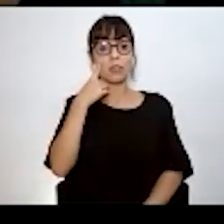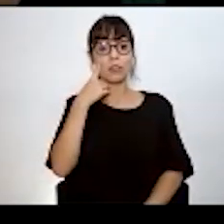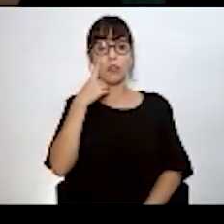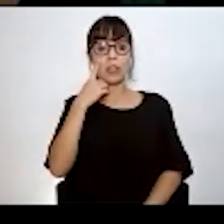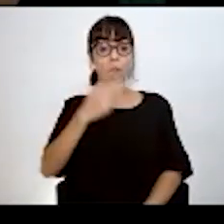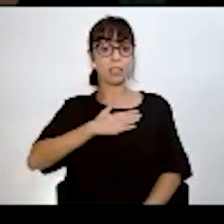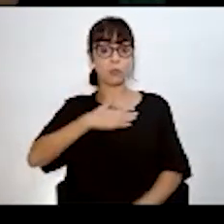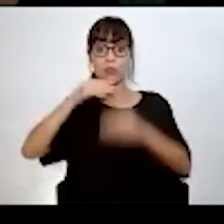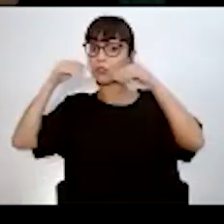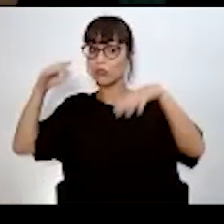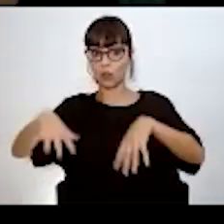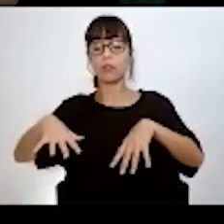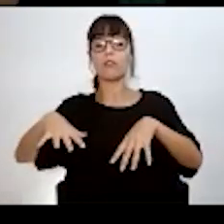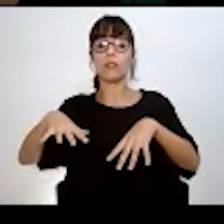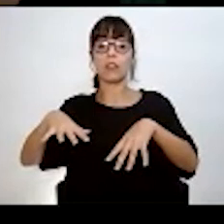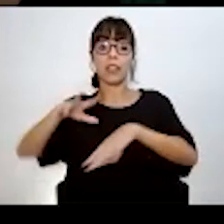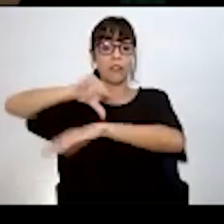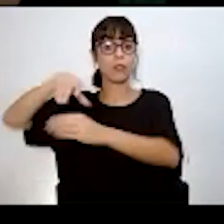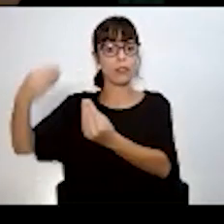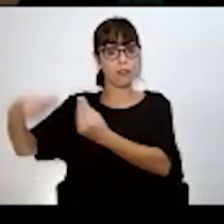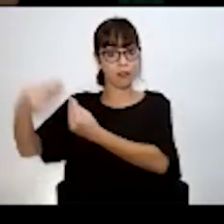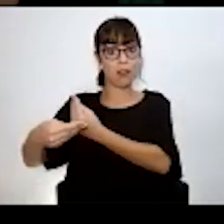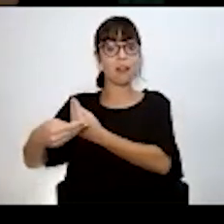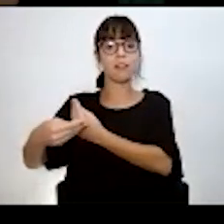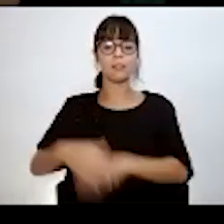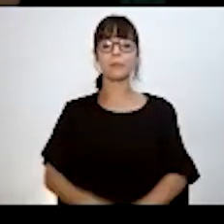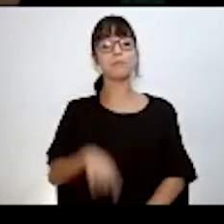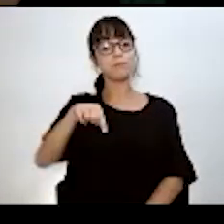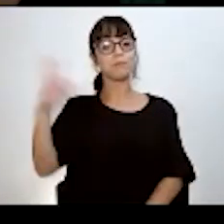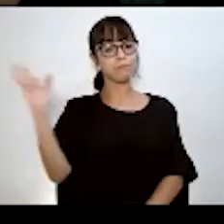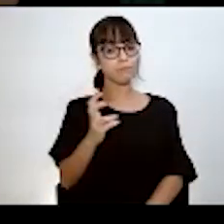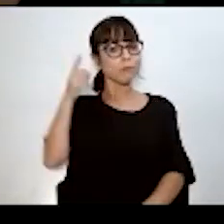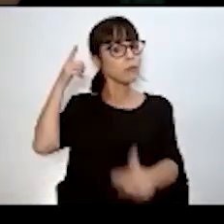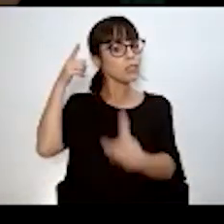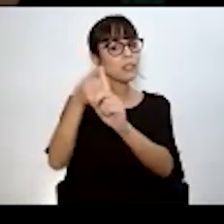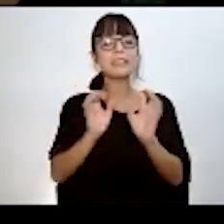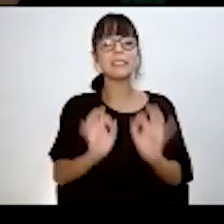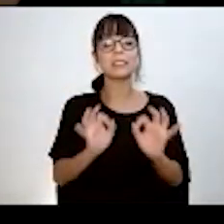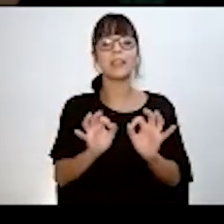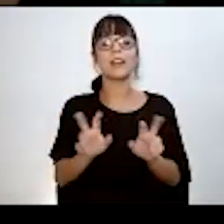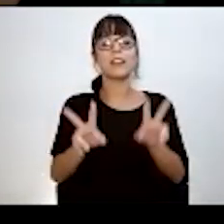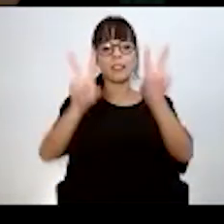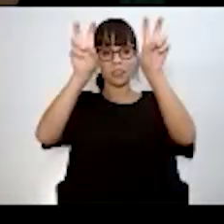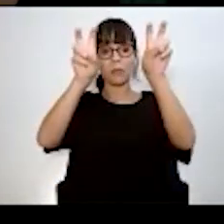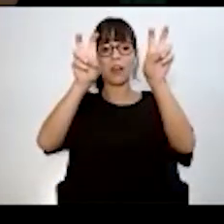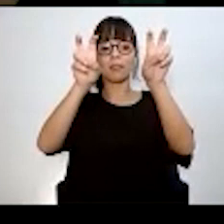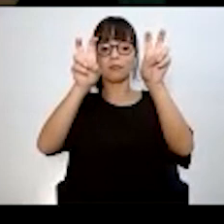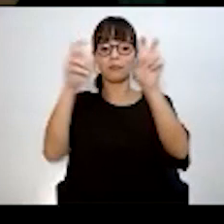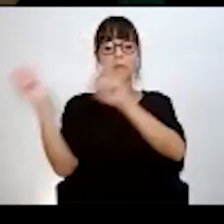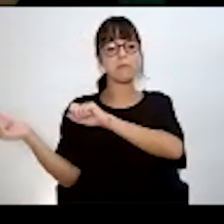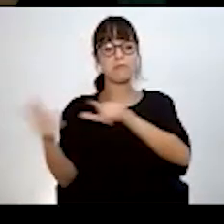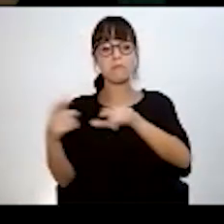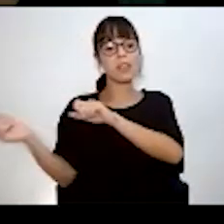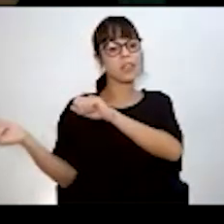de eso, de el viaje a una isla, de migraciones, de demografía y dinámicas sociales, las cuales, por supuesto, él es especialista. Esperamos